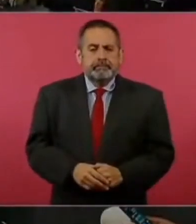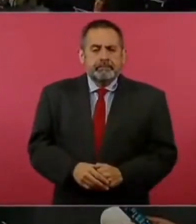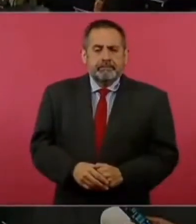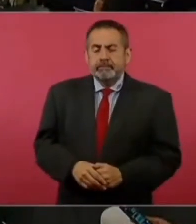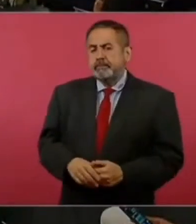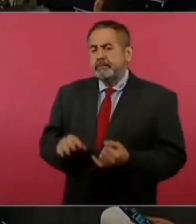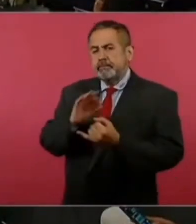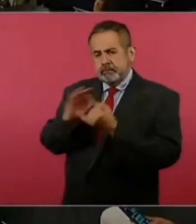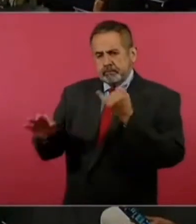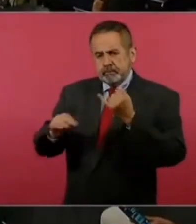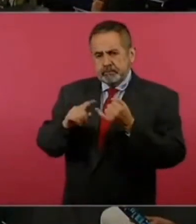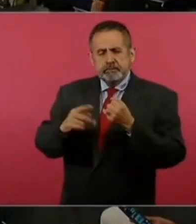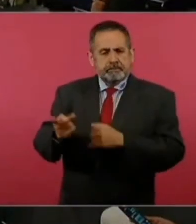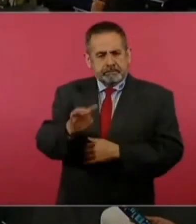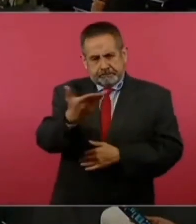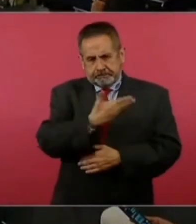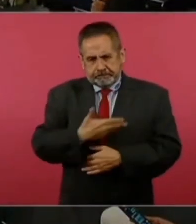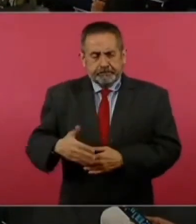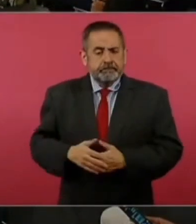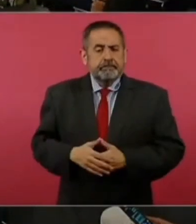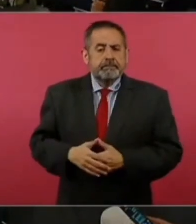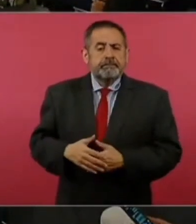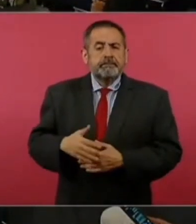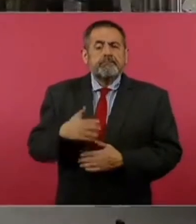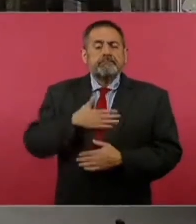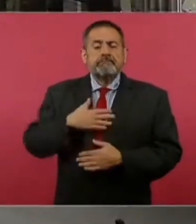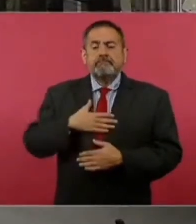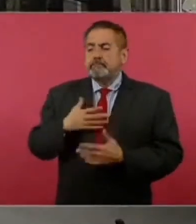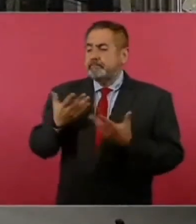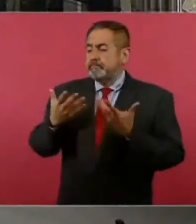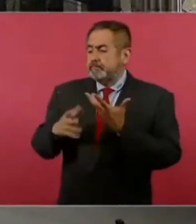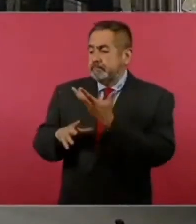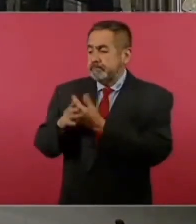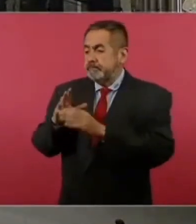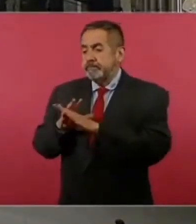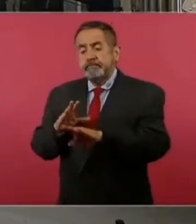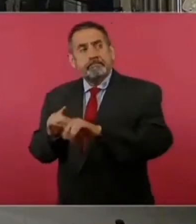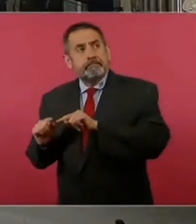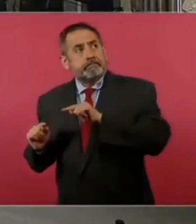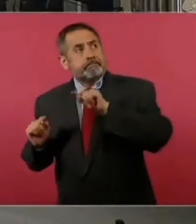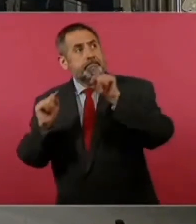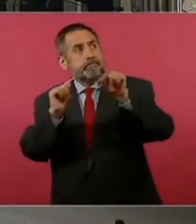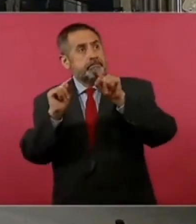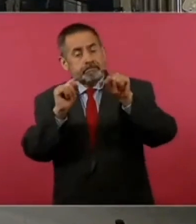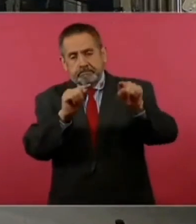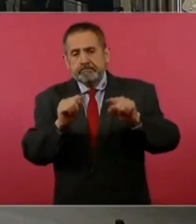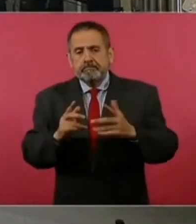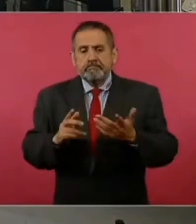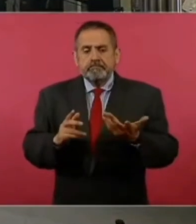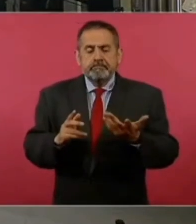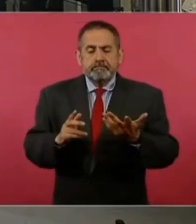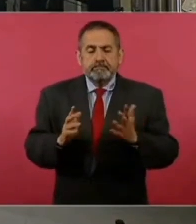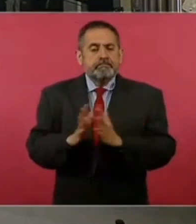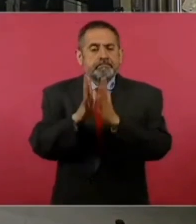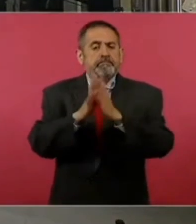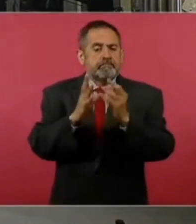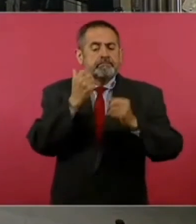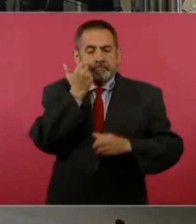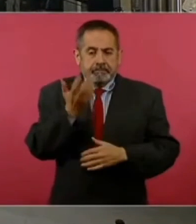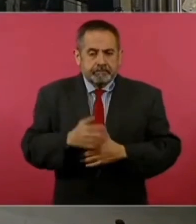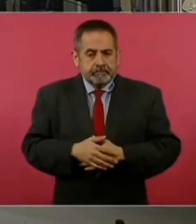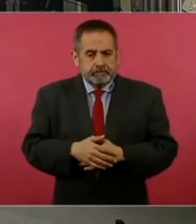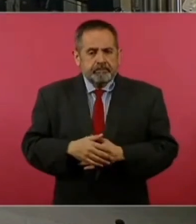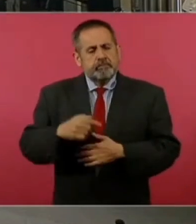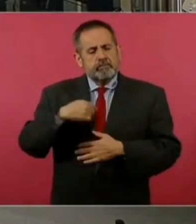como presidente los nuestros paisanos migrantes piden más participación en el país la otra ocasión